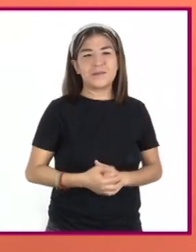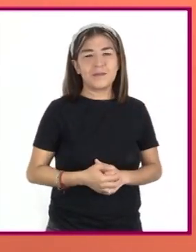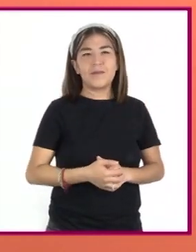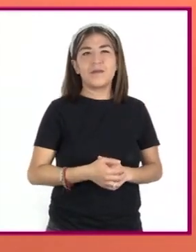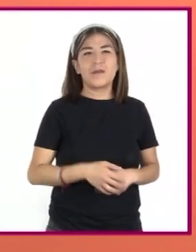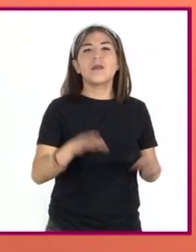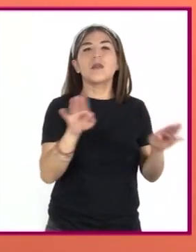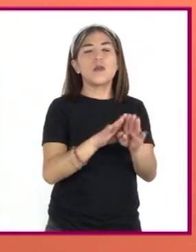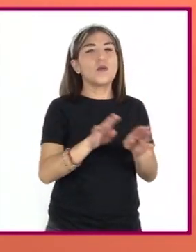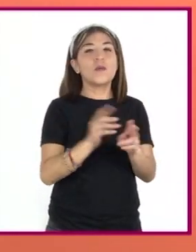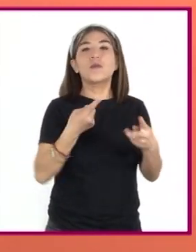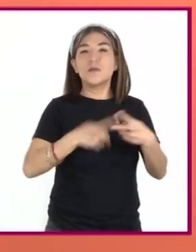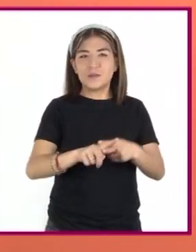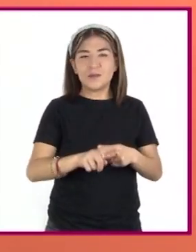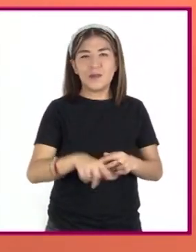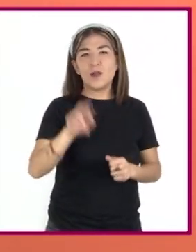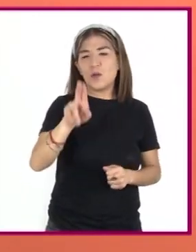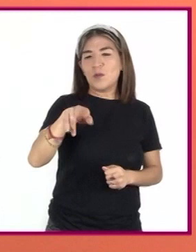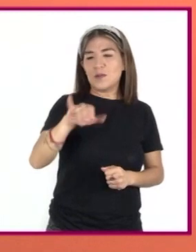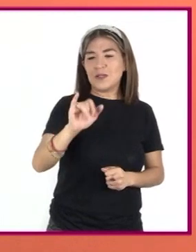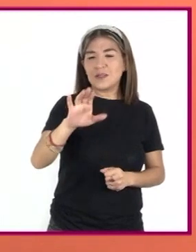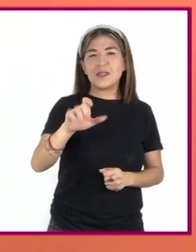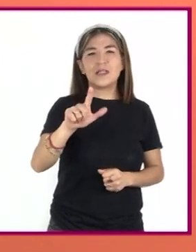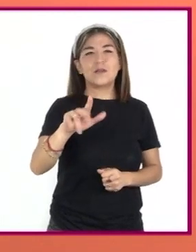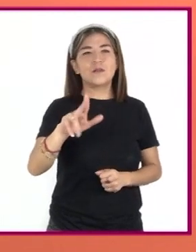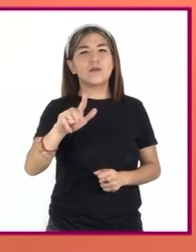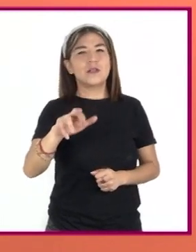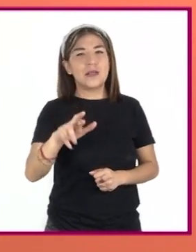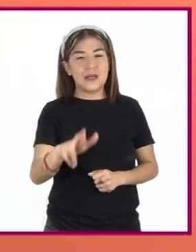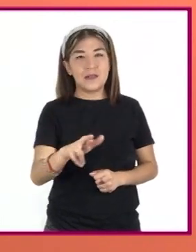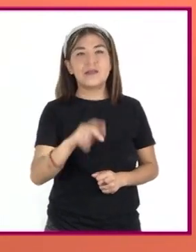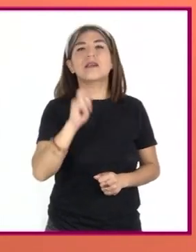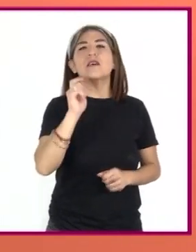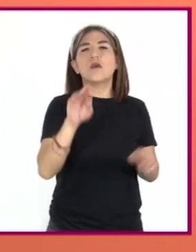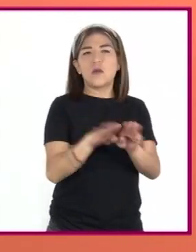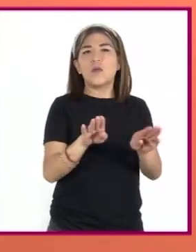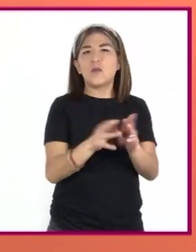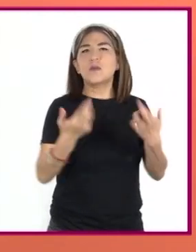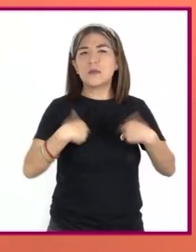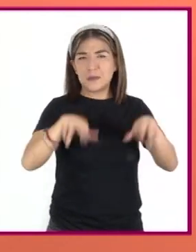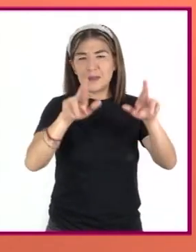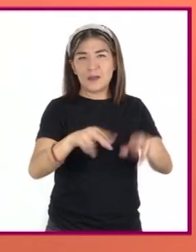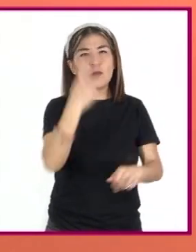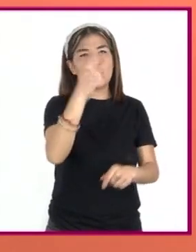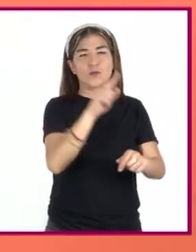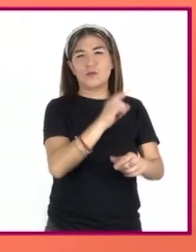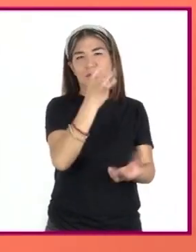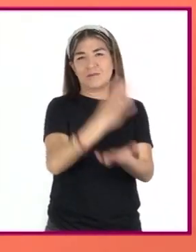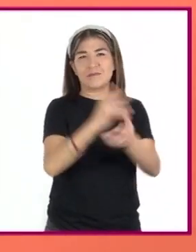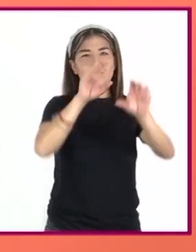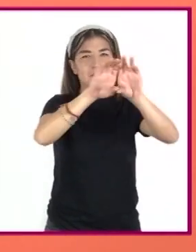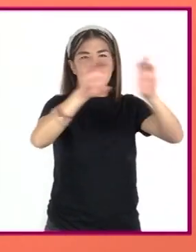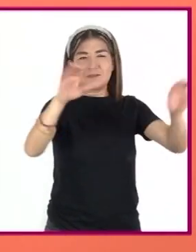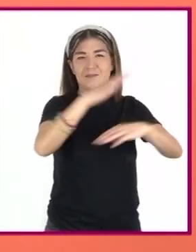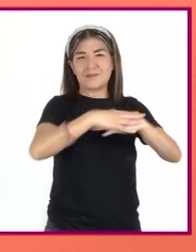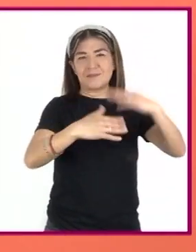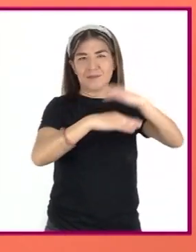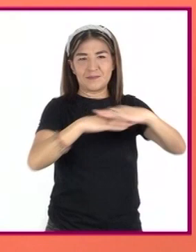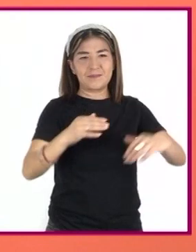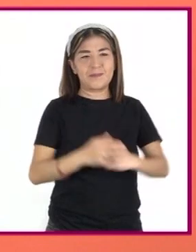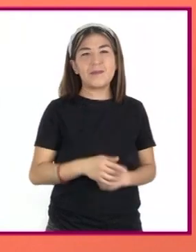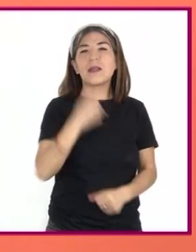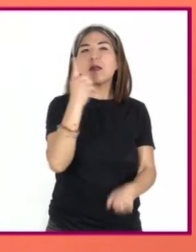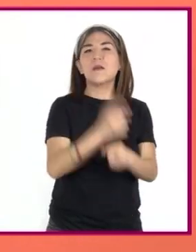Iniciaremos con organismos unicelulares, por lo que los representaremos con un solo tabique. El primero